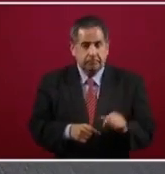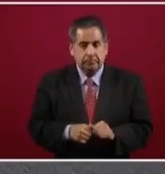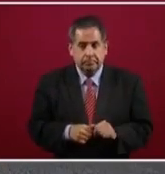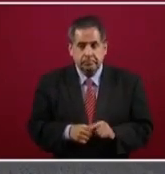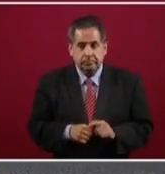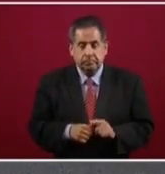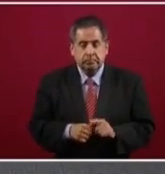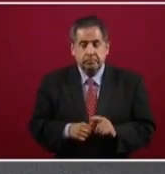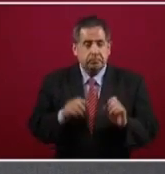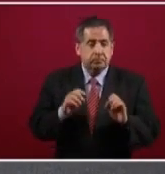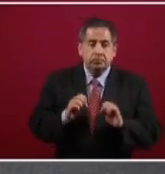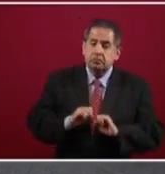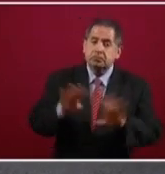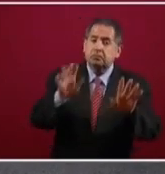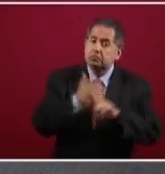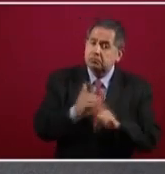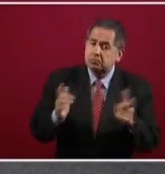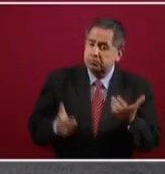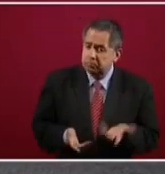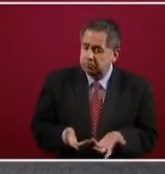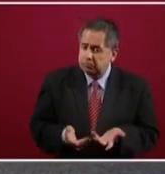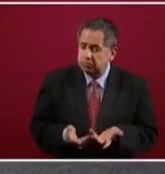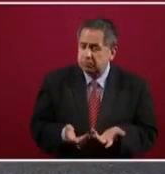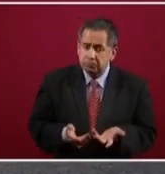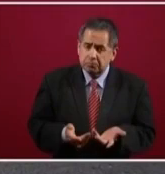y lo tuvieron que dejar libre